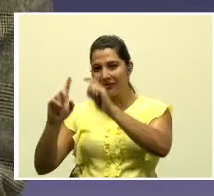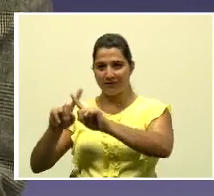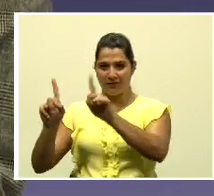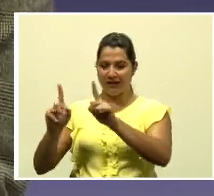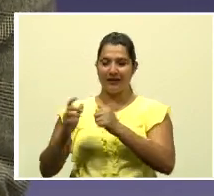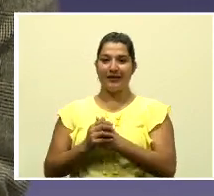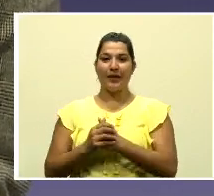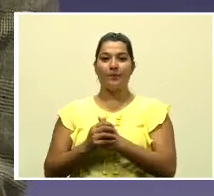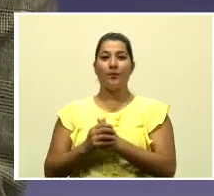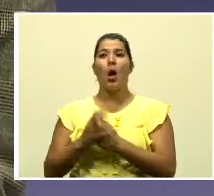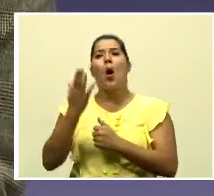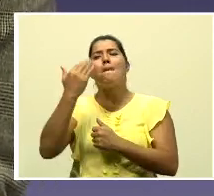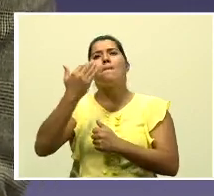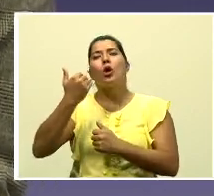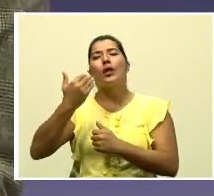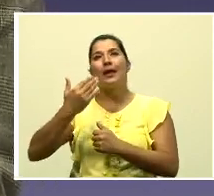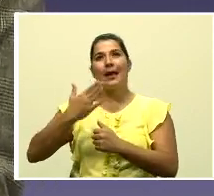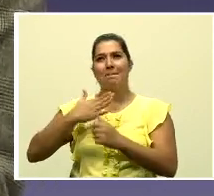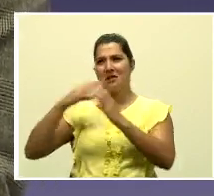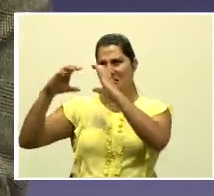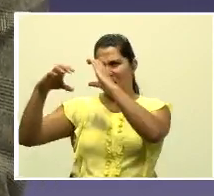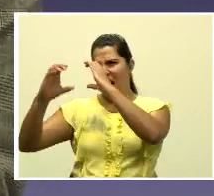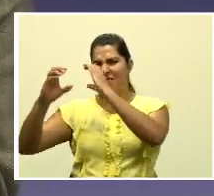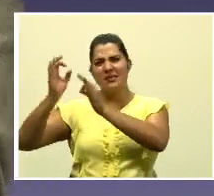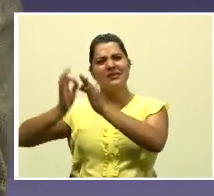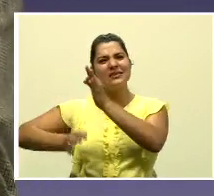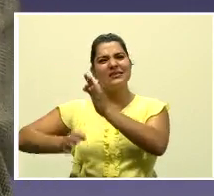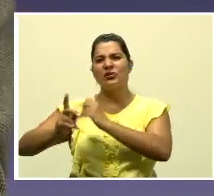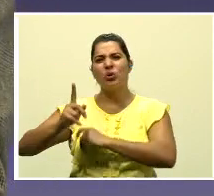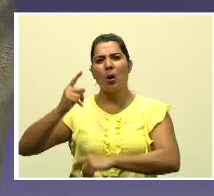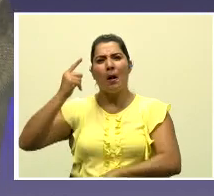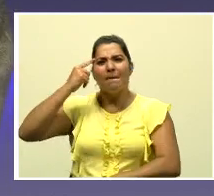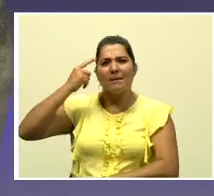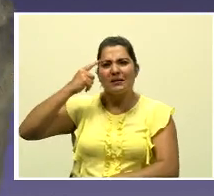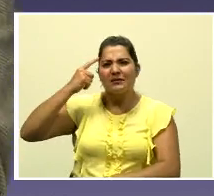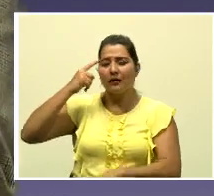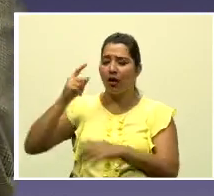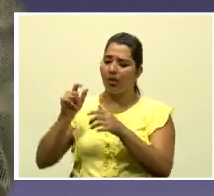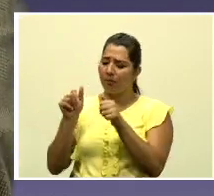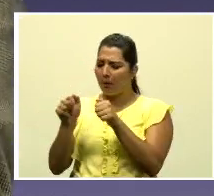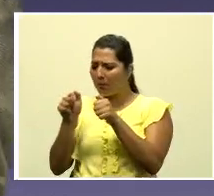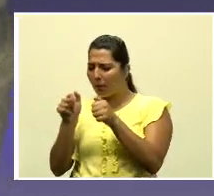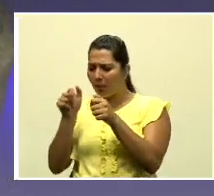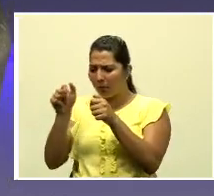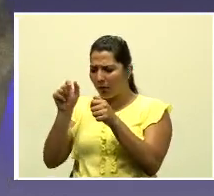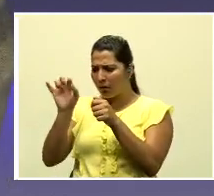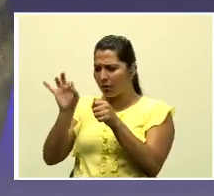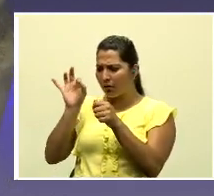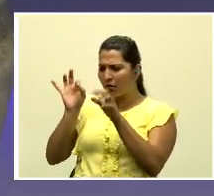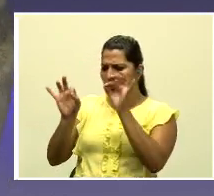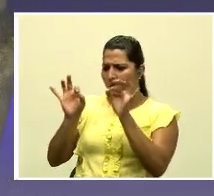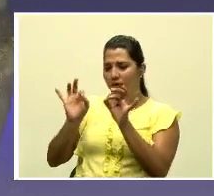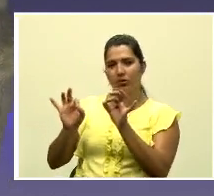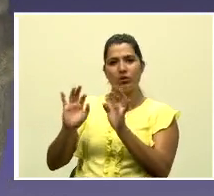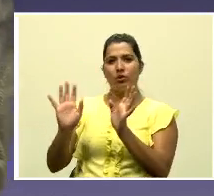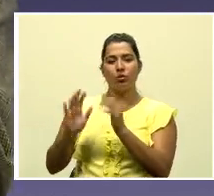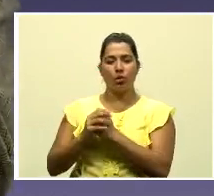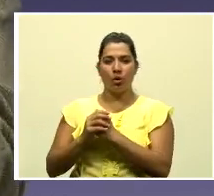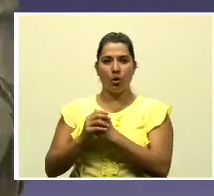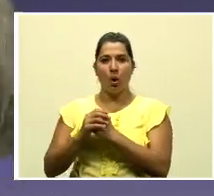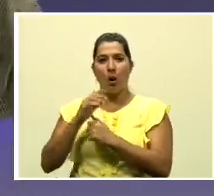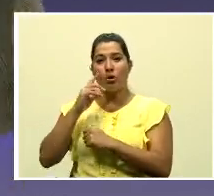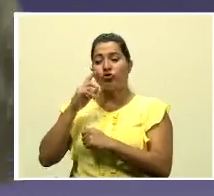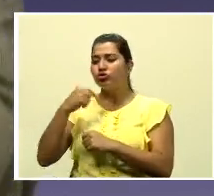de mi cámara son muy sencillos, entonces no tengo que estar pensando mucho, meterme en menús, No, yo parametro la cámara para